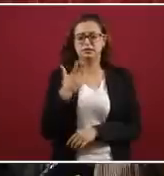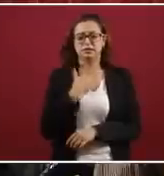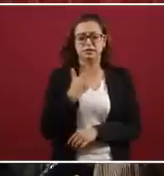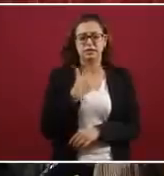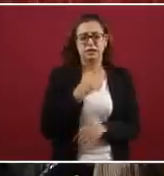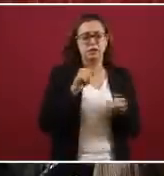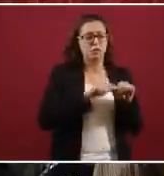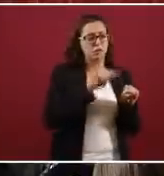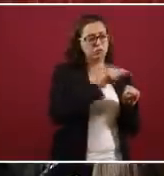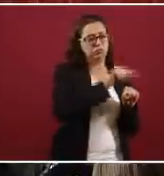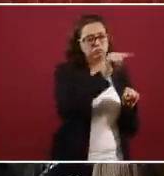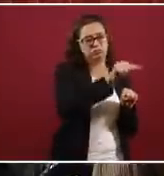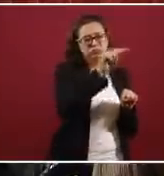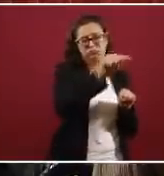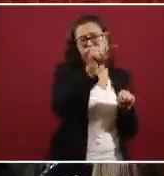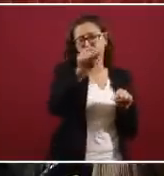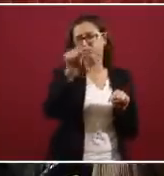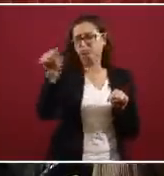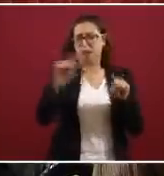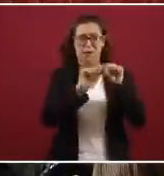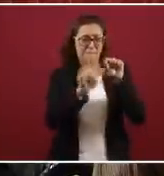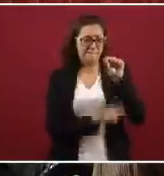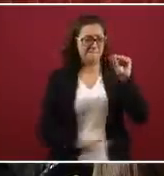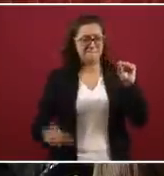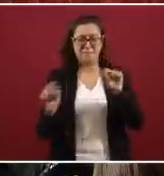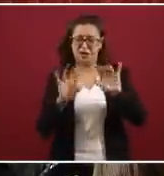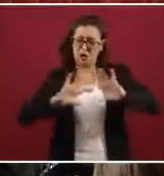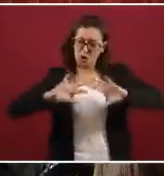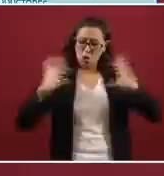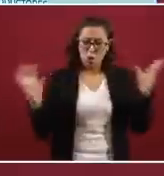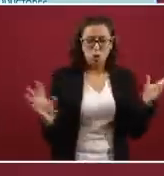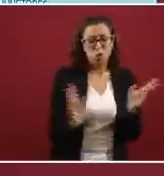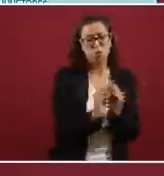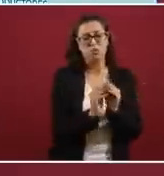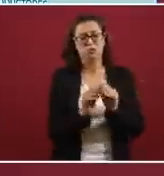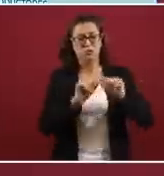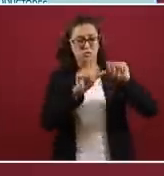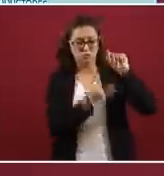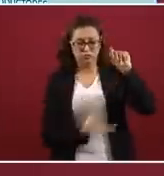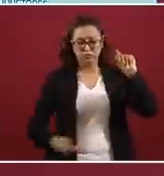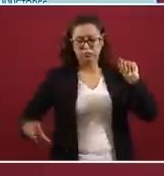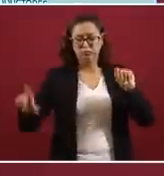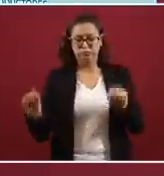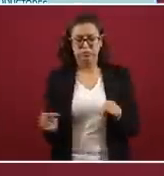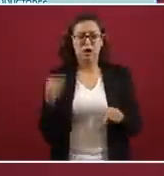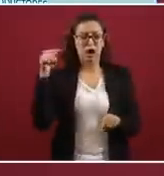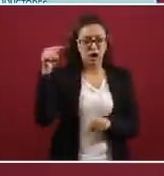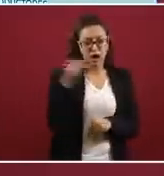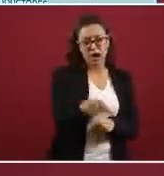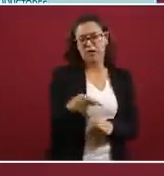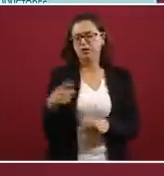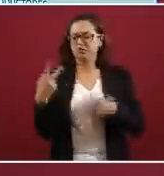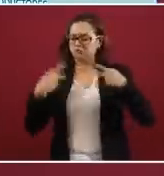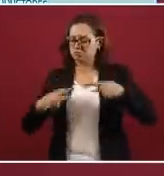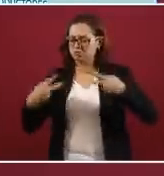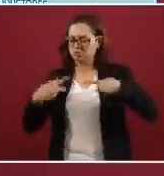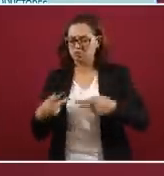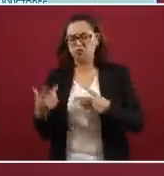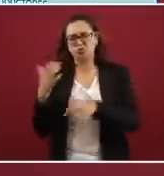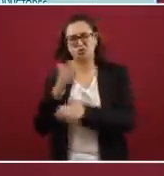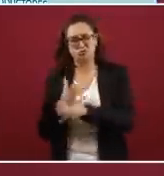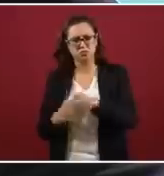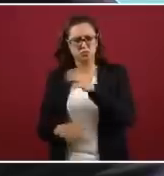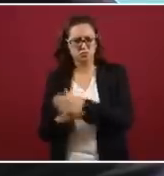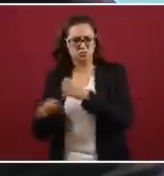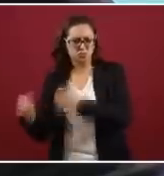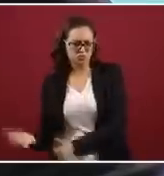acopio que están distribuidos en todo el territorio nacional, lo que facilita la compra directa de los granos, así